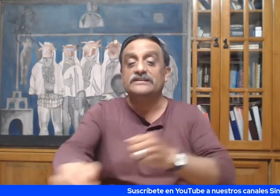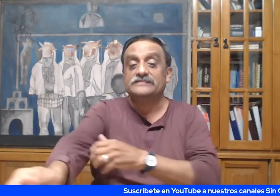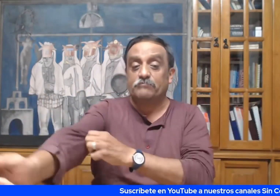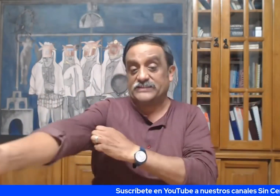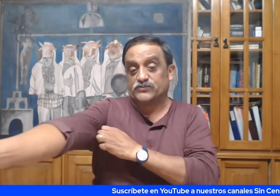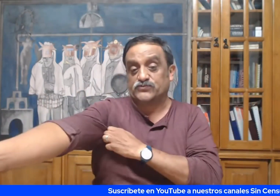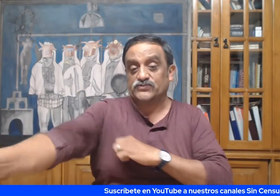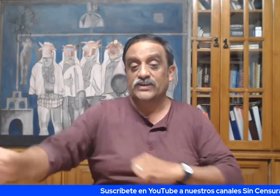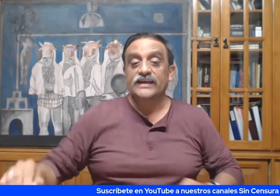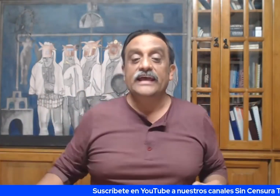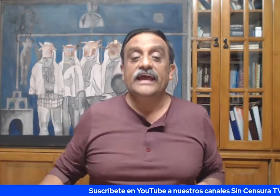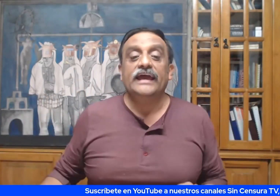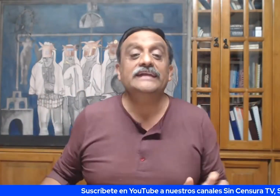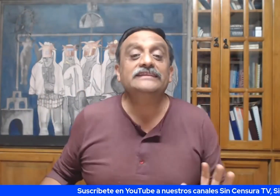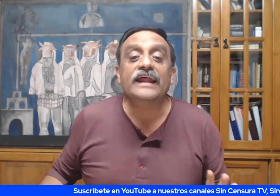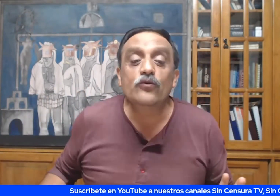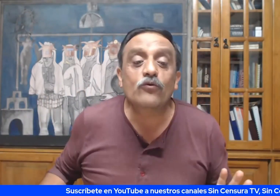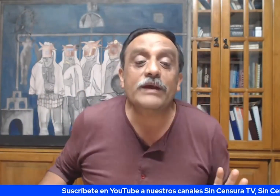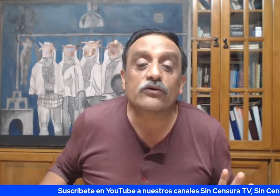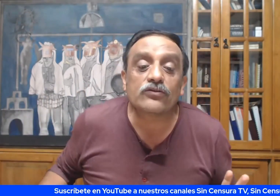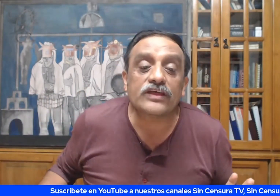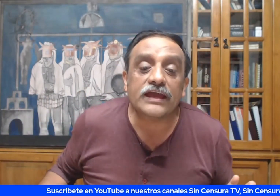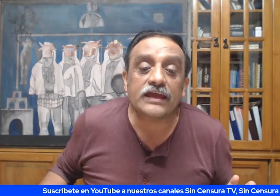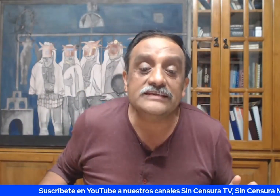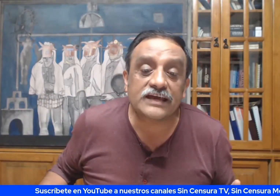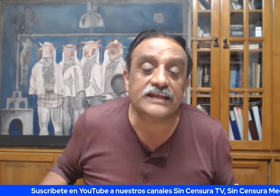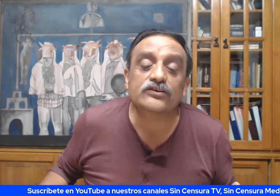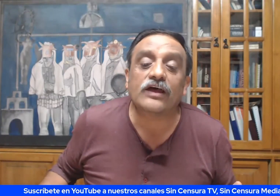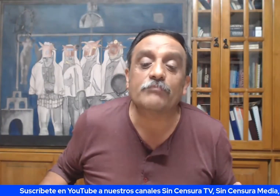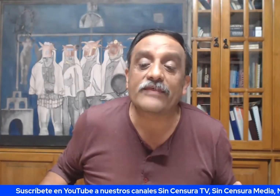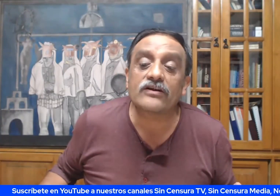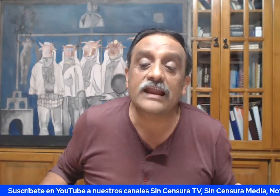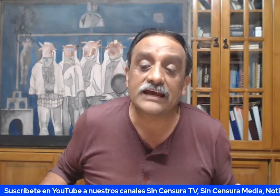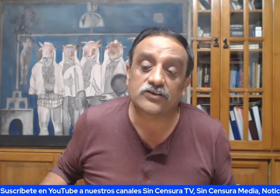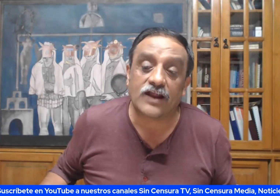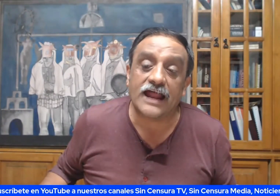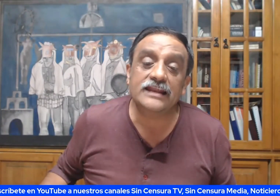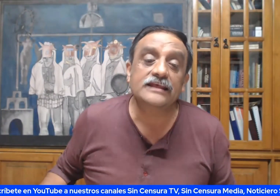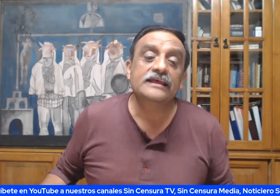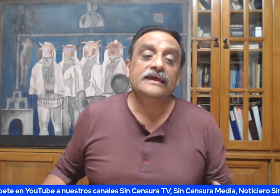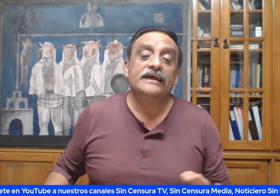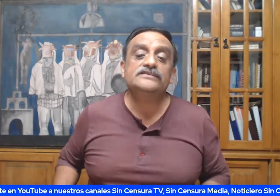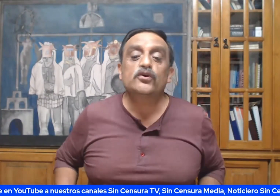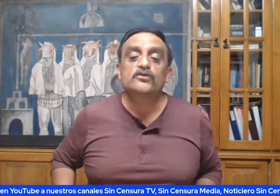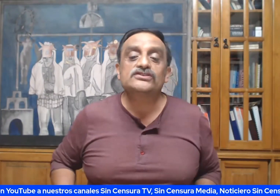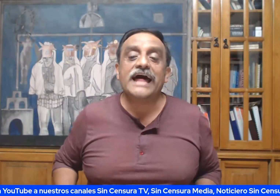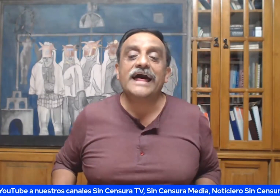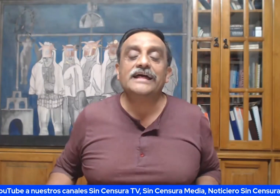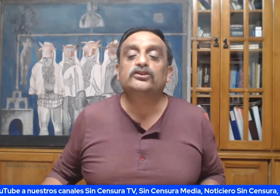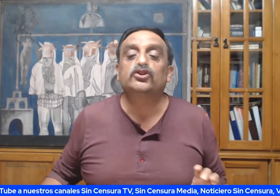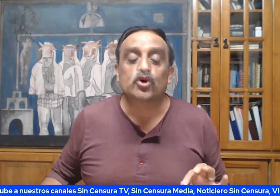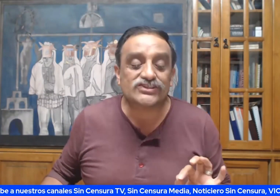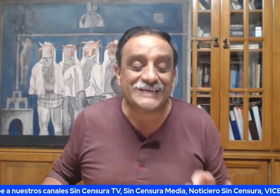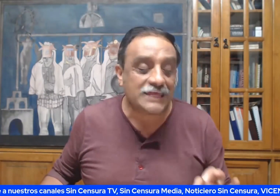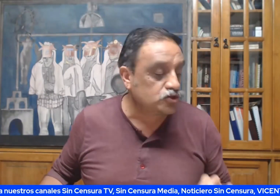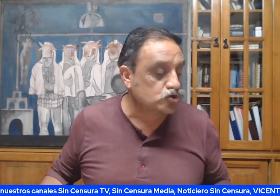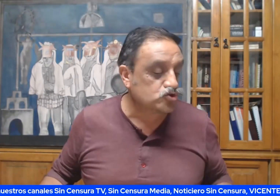19,736 millones de pesos entre el número de inscritos al padrón electoral, eso nos